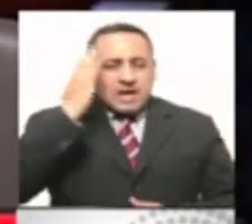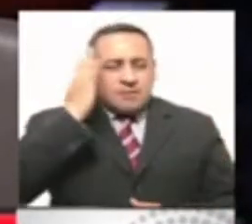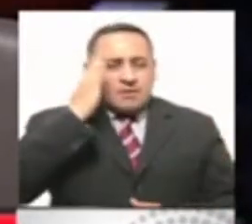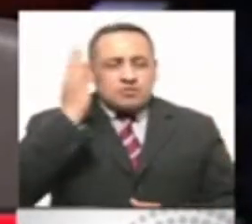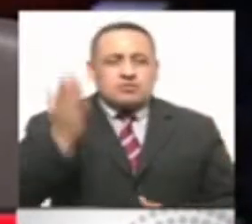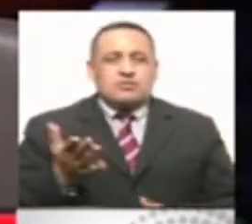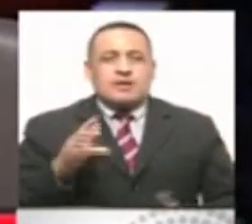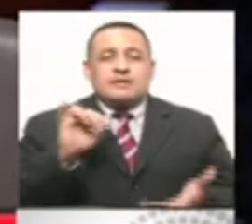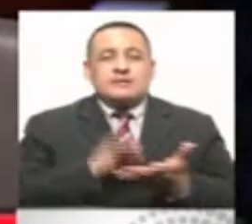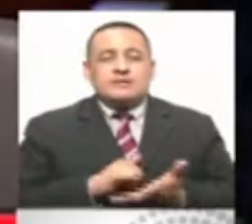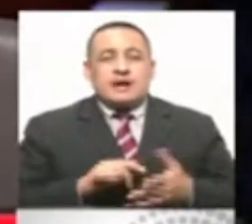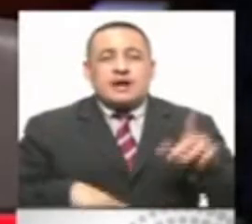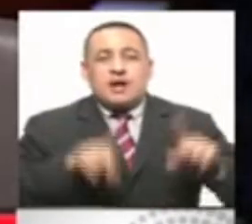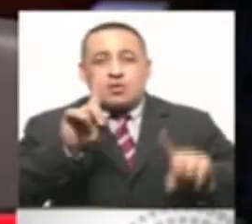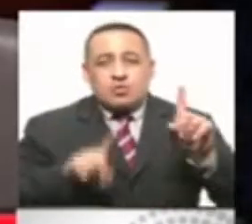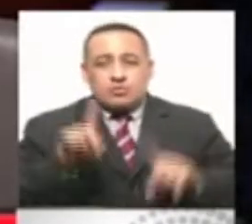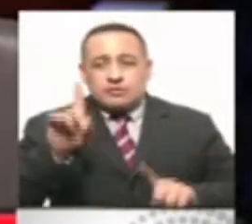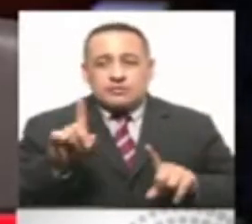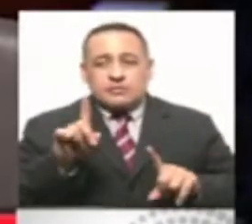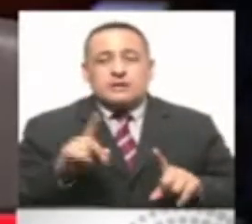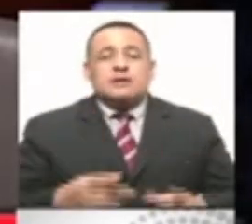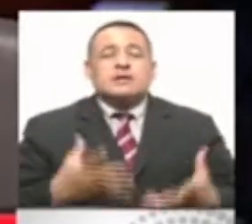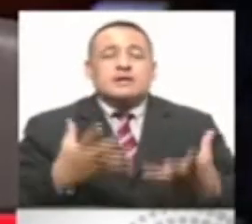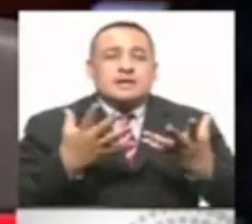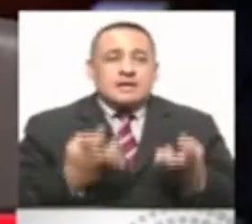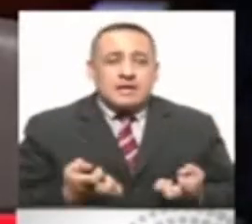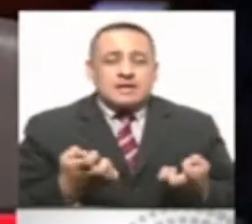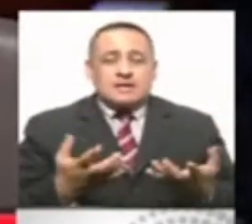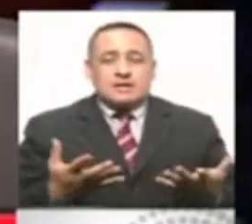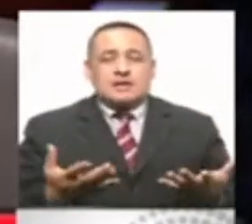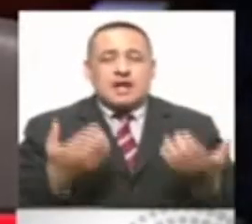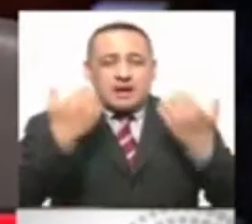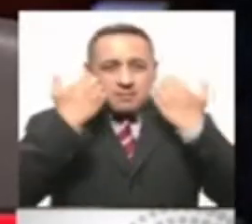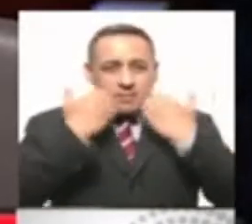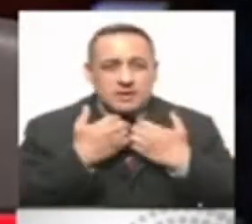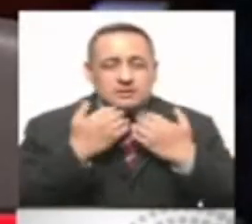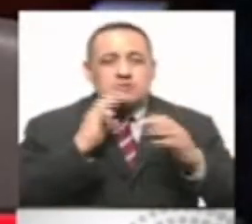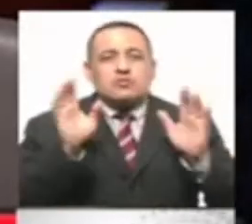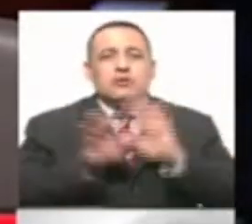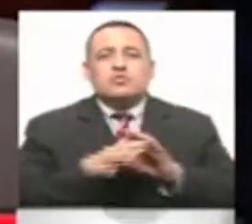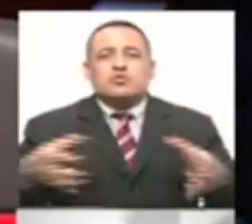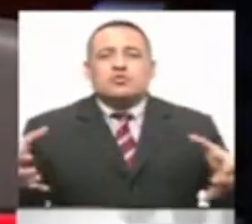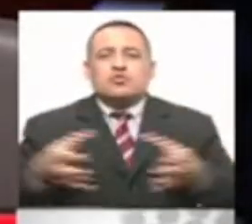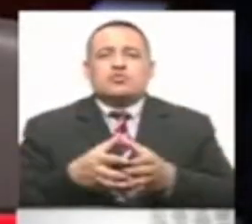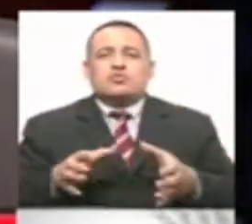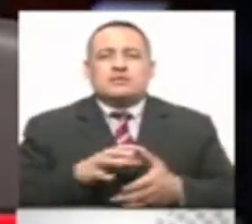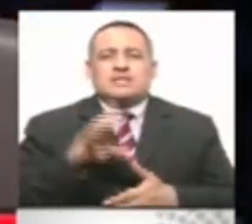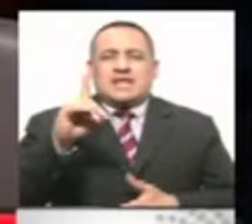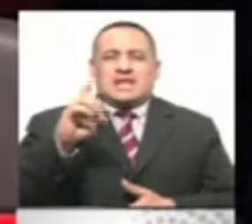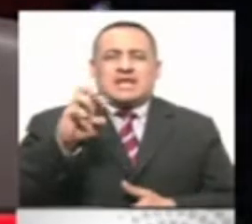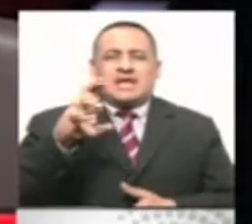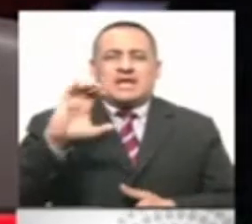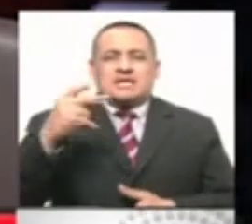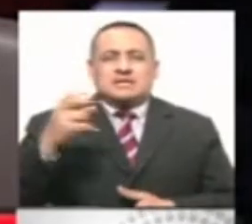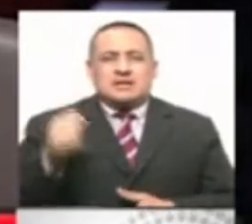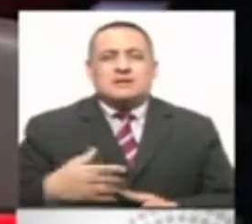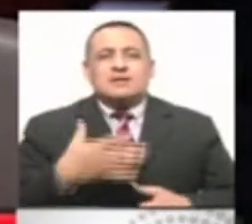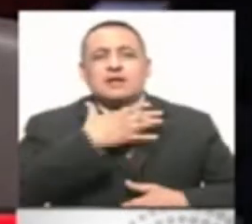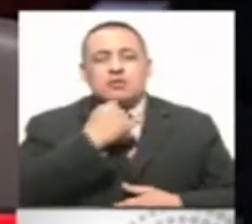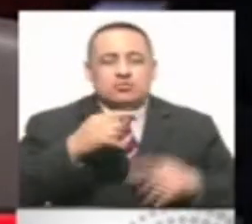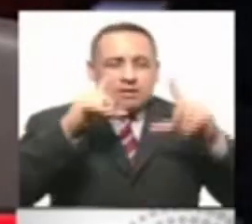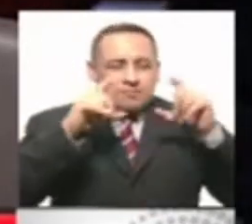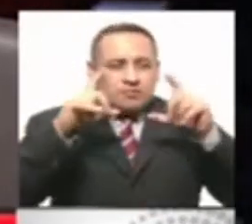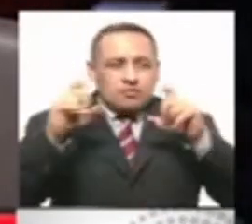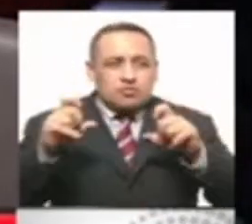Sabemos que unos aprecian, por ejemplo, a partidos de ultraderecha, les gusta tomarse